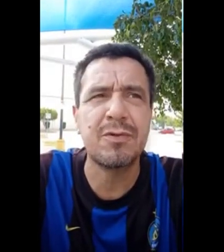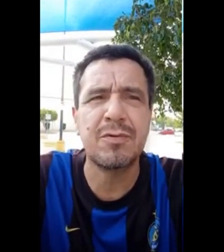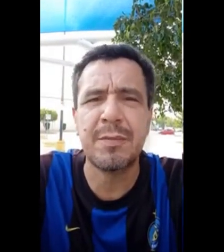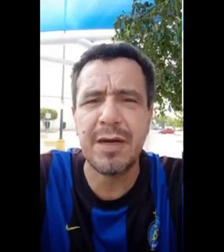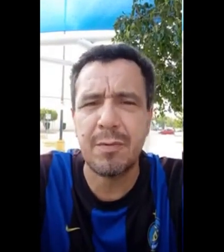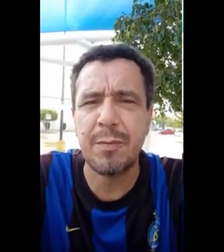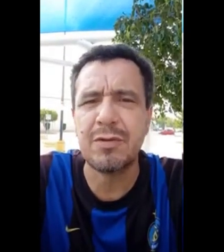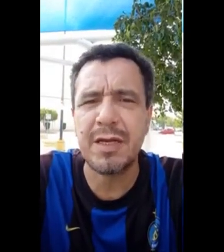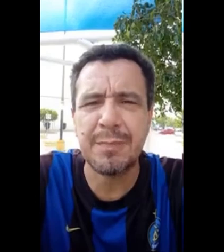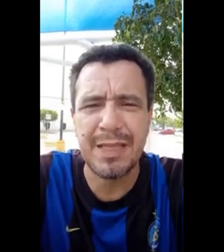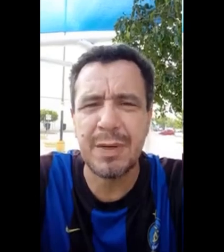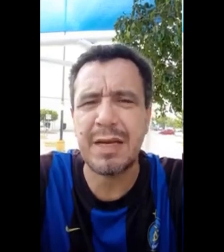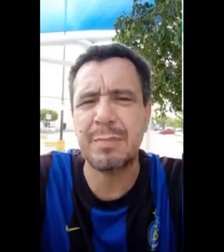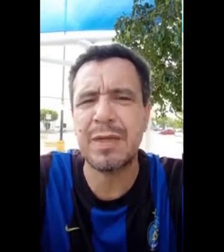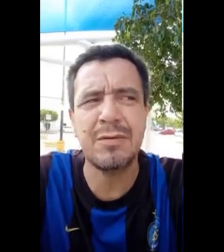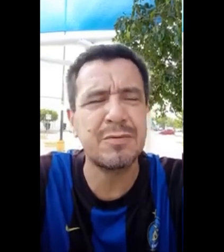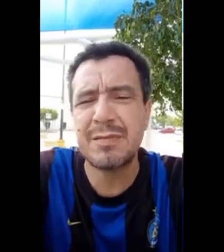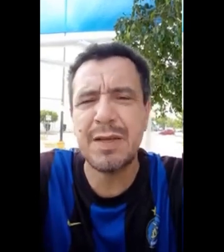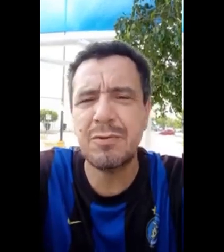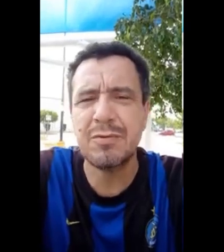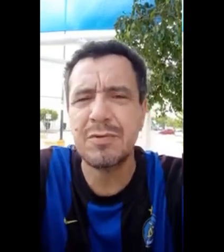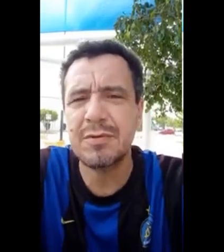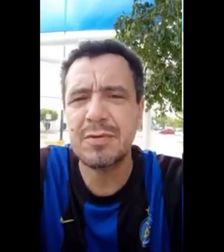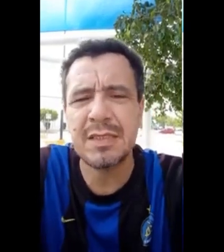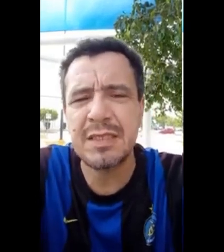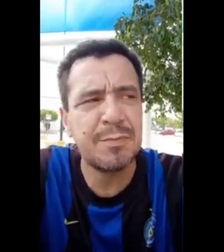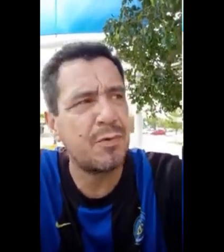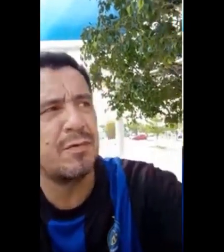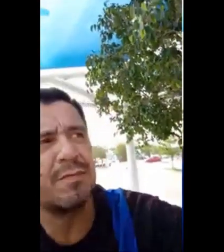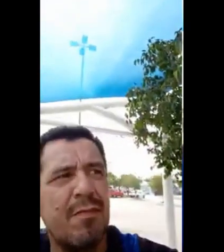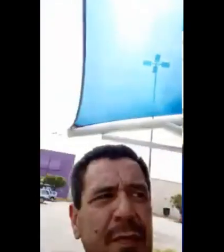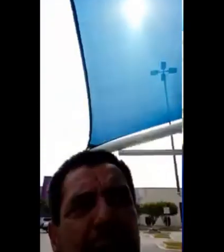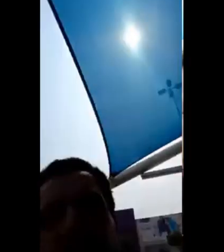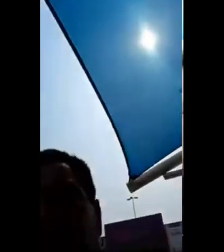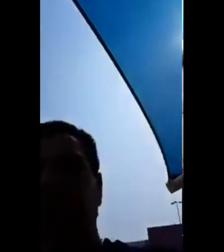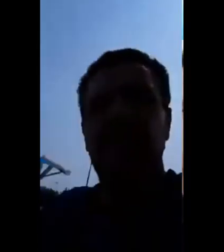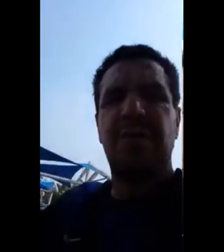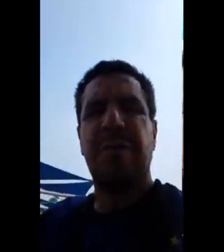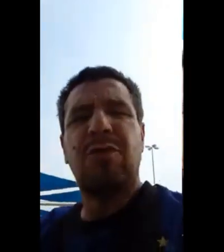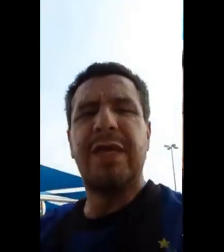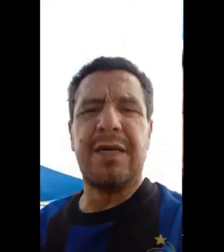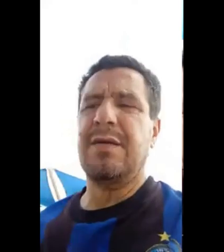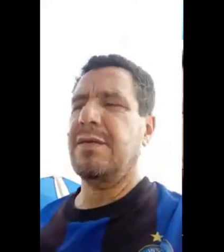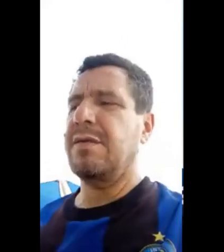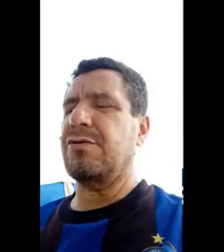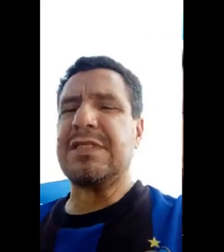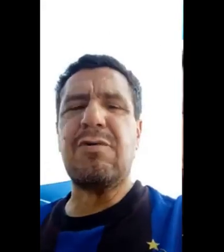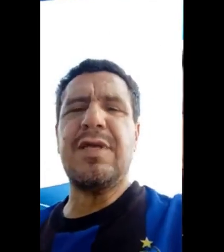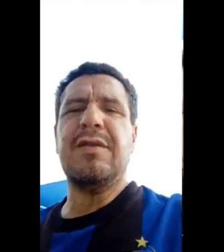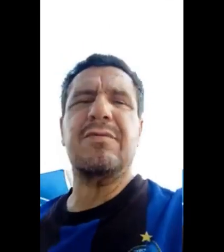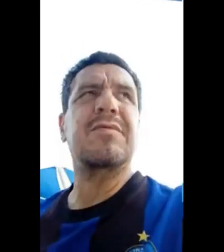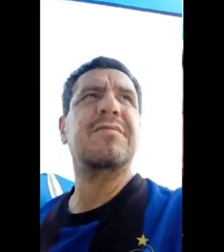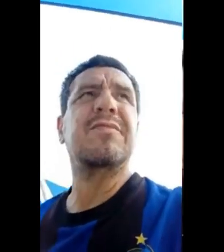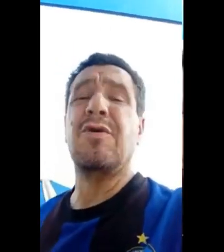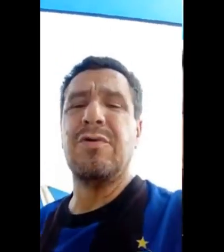pato, camina como pato, tiene pata plana de pato, pues es pato. Este tipo nos va a joder, nos está